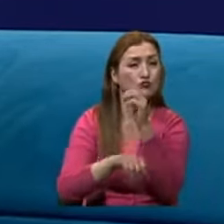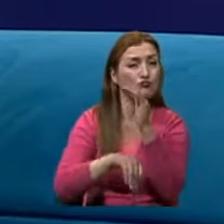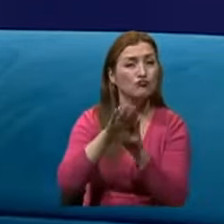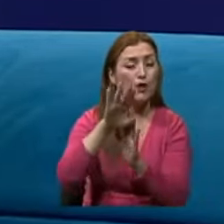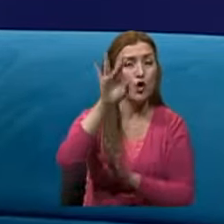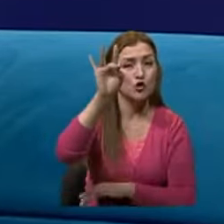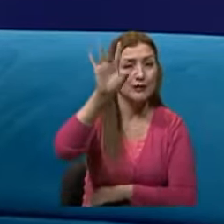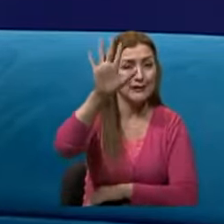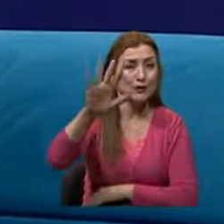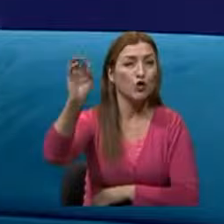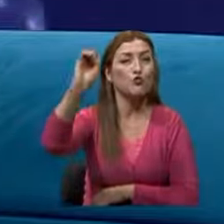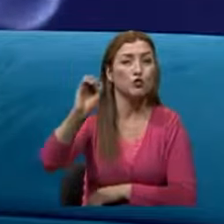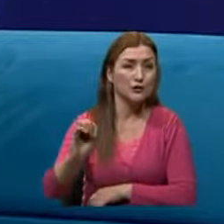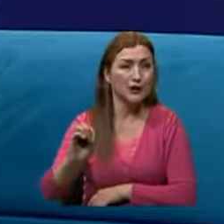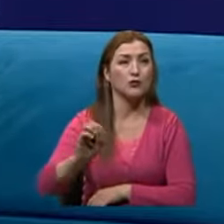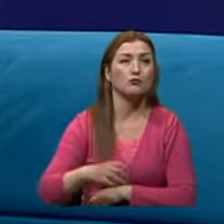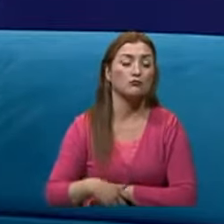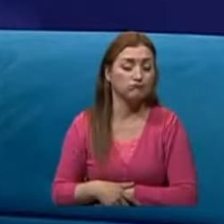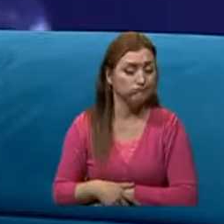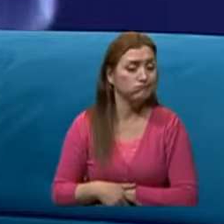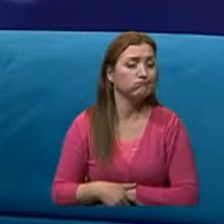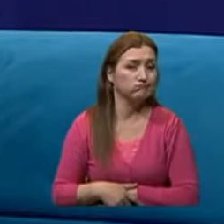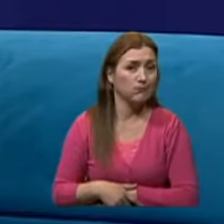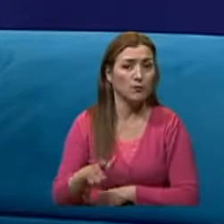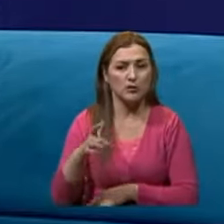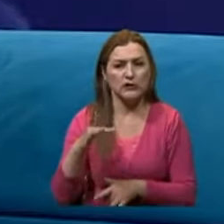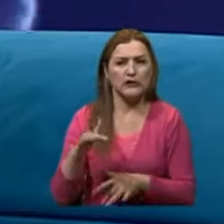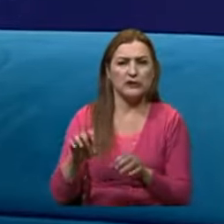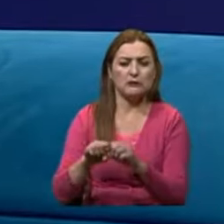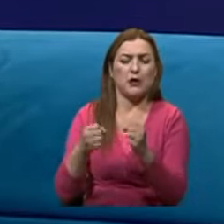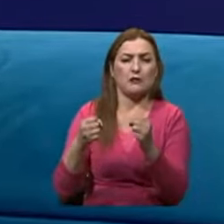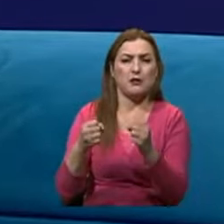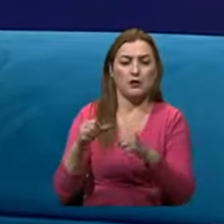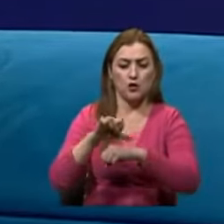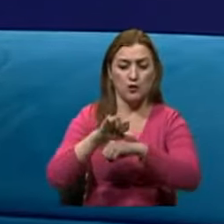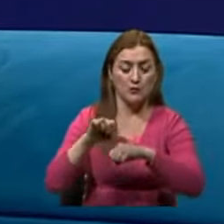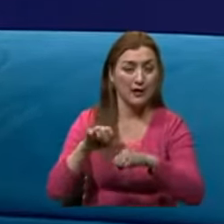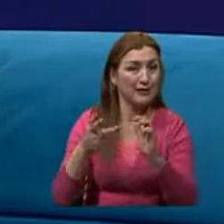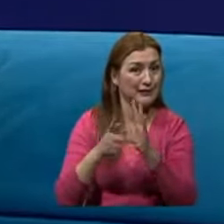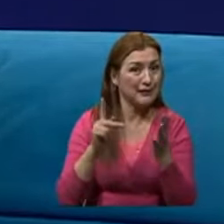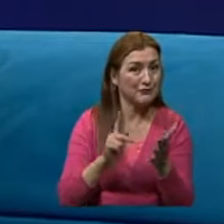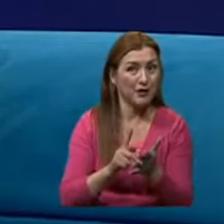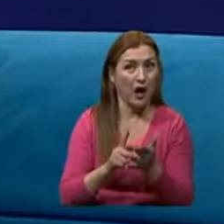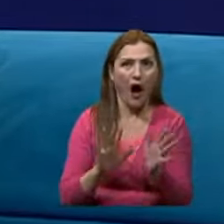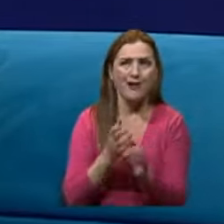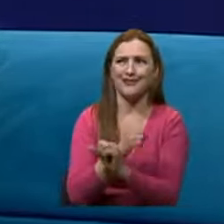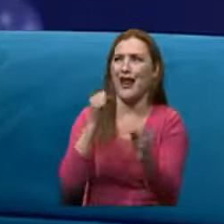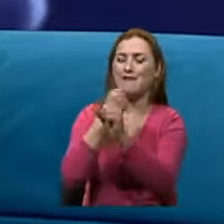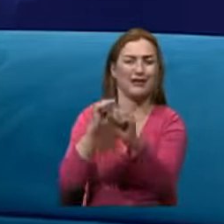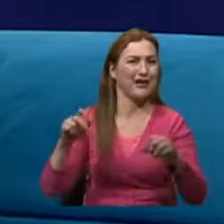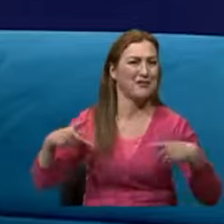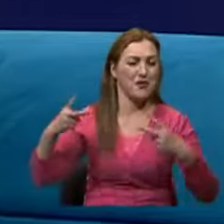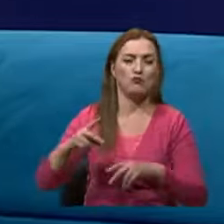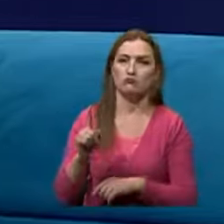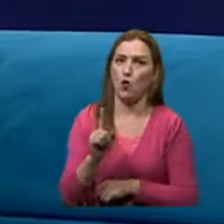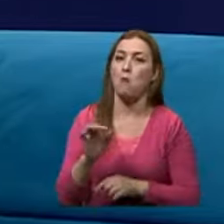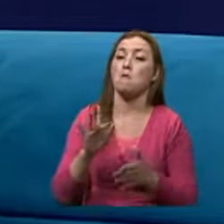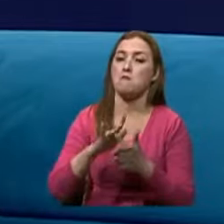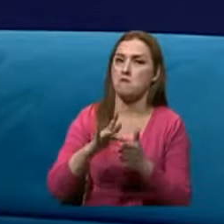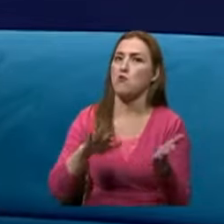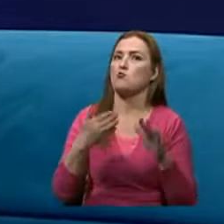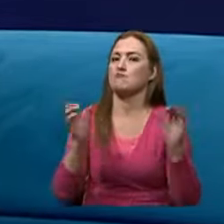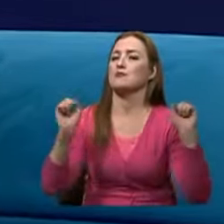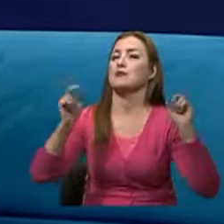menos del 85%. Si es que el paciente se opera, no quiere decir que no hay el riesgo de que fallezca, pero este riesgo disminuye en